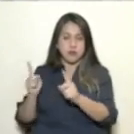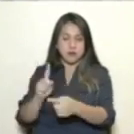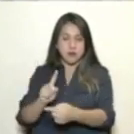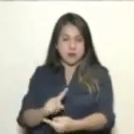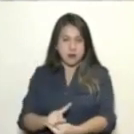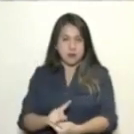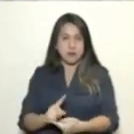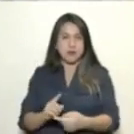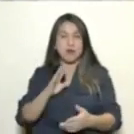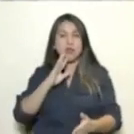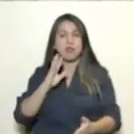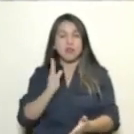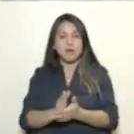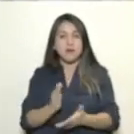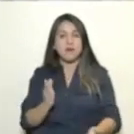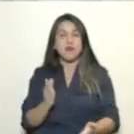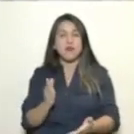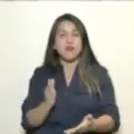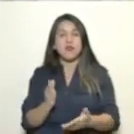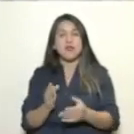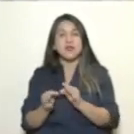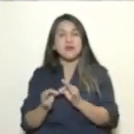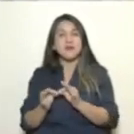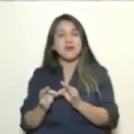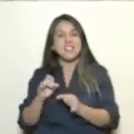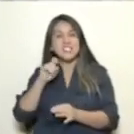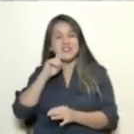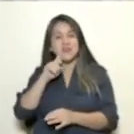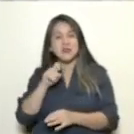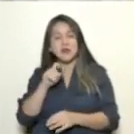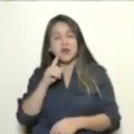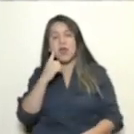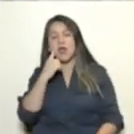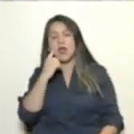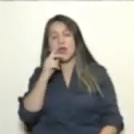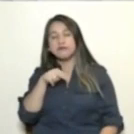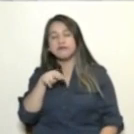hay que ser capaz de interpretarlos en su momento.